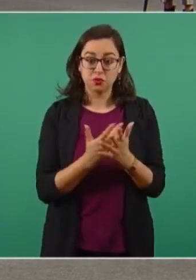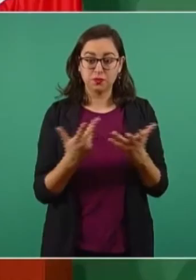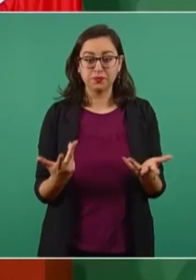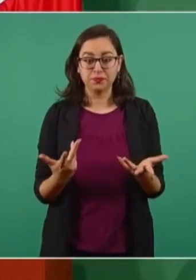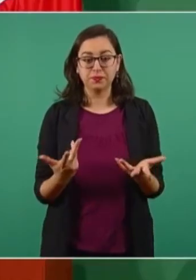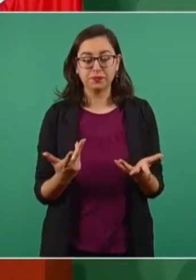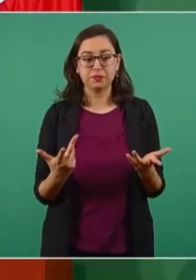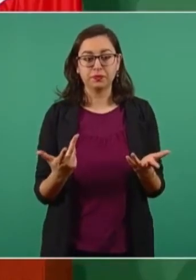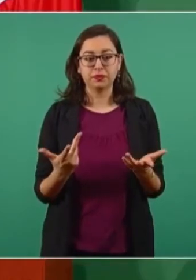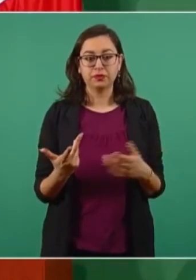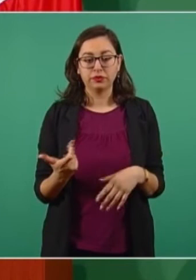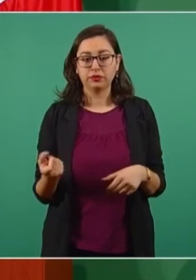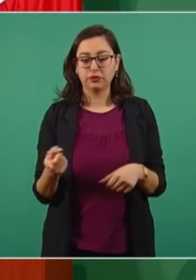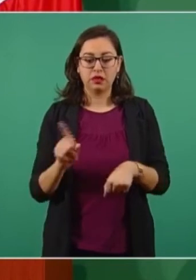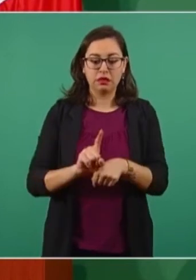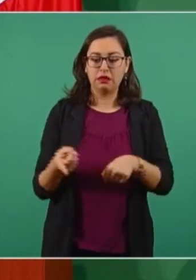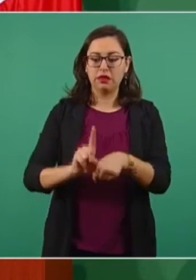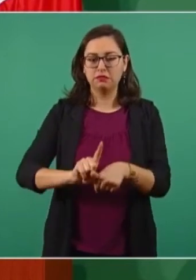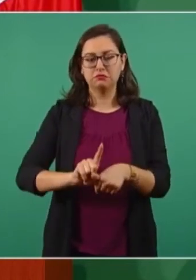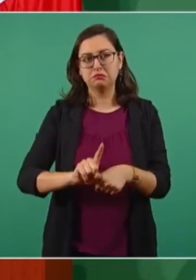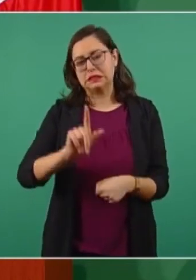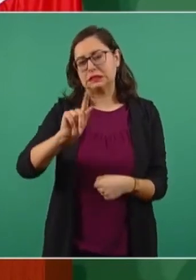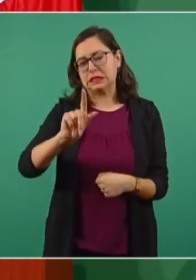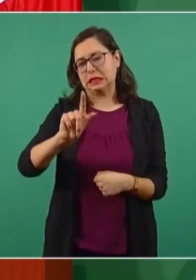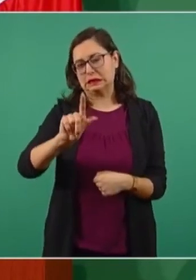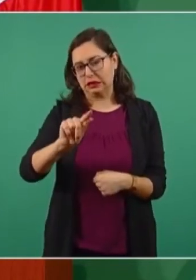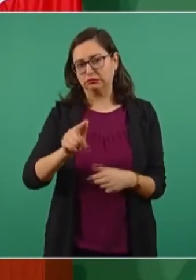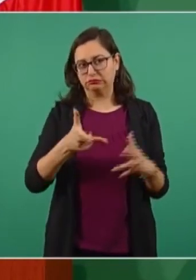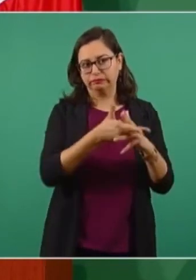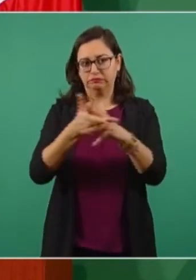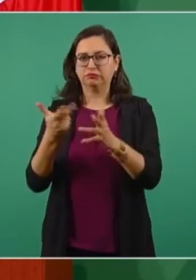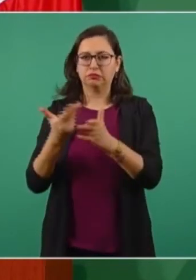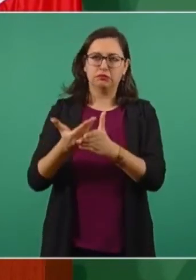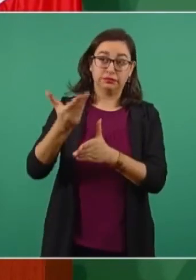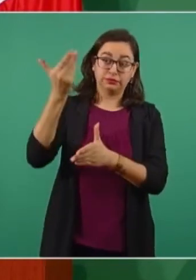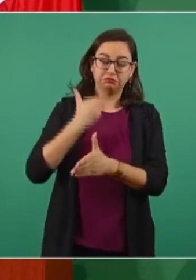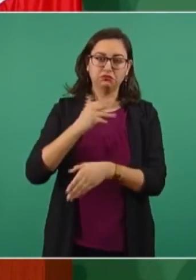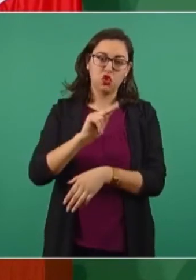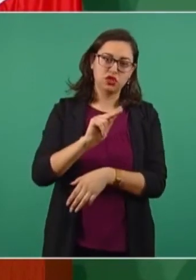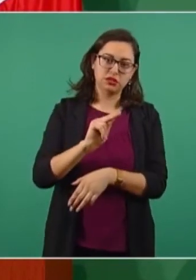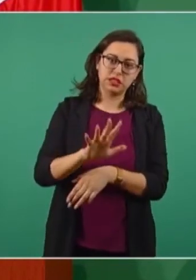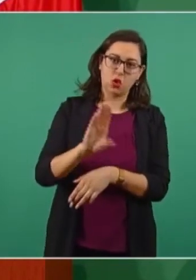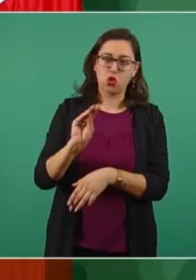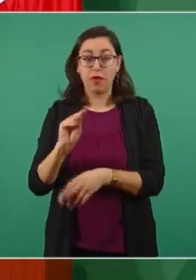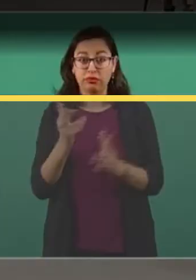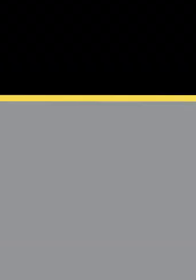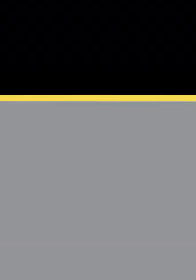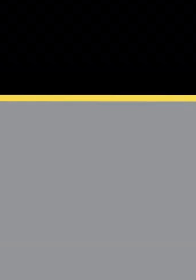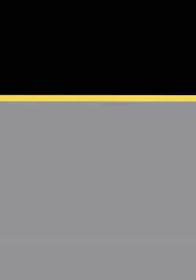menos de 70 por día, cuando traemos un promedio de 85-90 diarios.